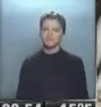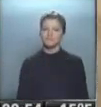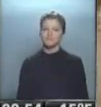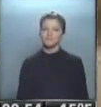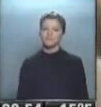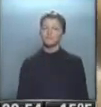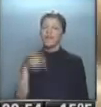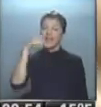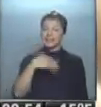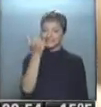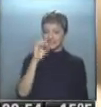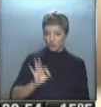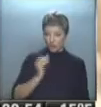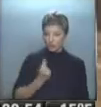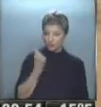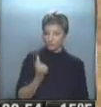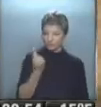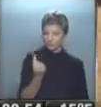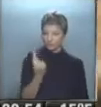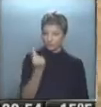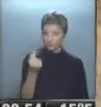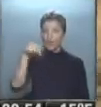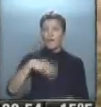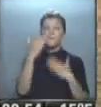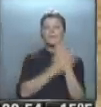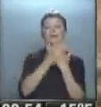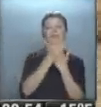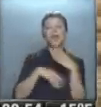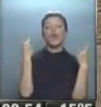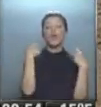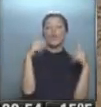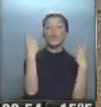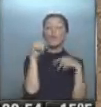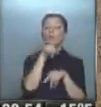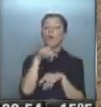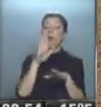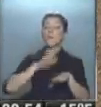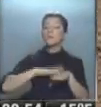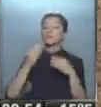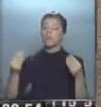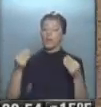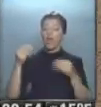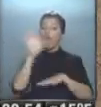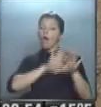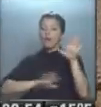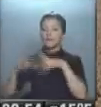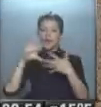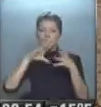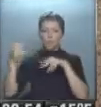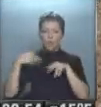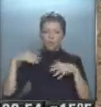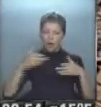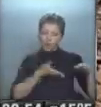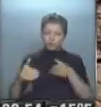Por sexto año consecutivo, el Ministerio de Turismo tiene responsabilidad de organizar toda la logística